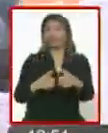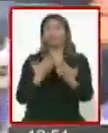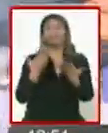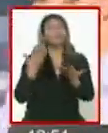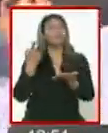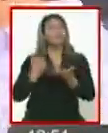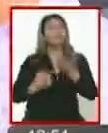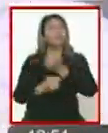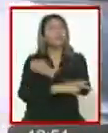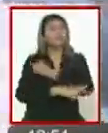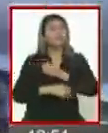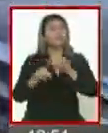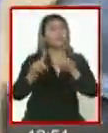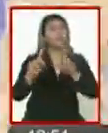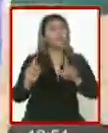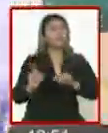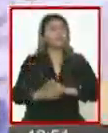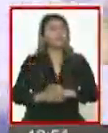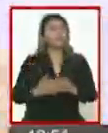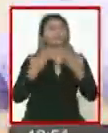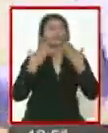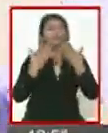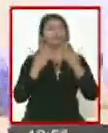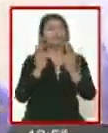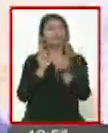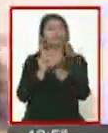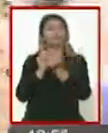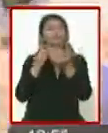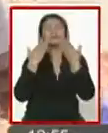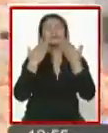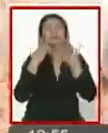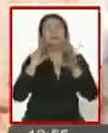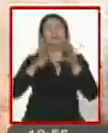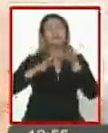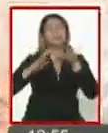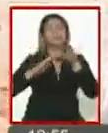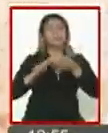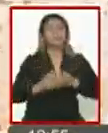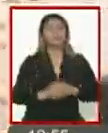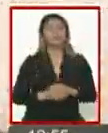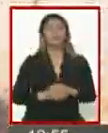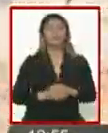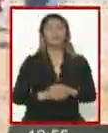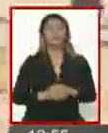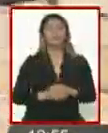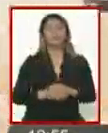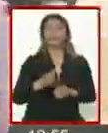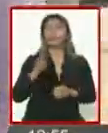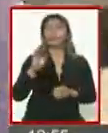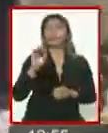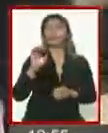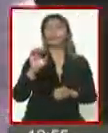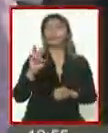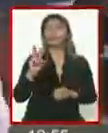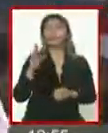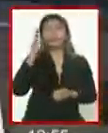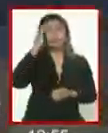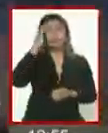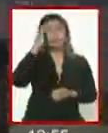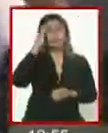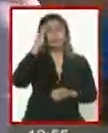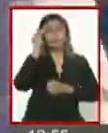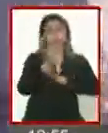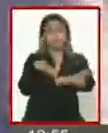¿Tiene conocimiento del desfalco? Gracias por la entrevista, gracias. ¿Lo conocía, al encargado de la bóveda? ¿Sabía algo